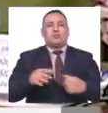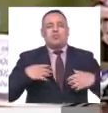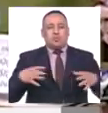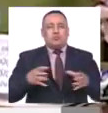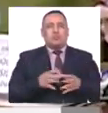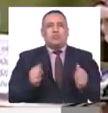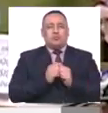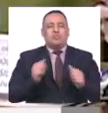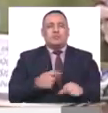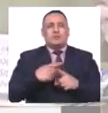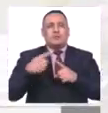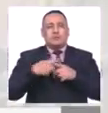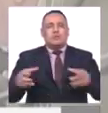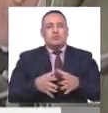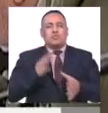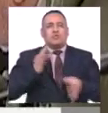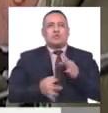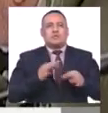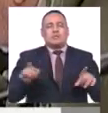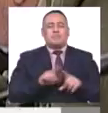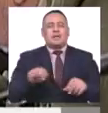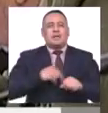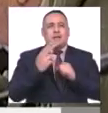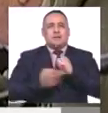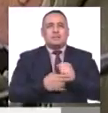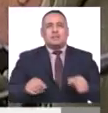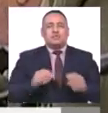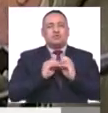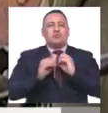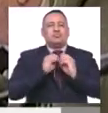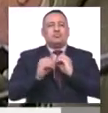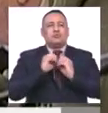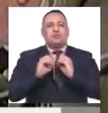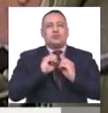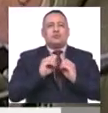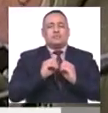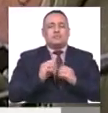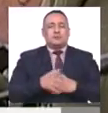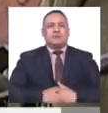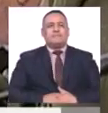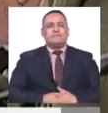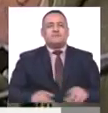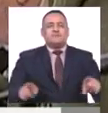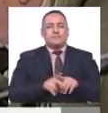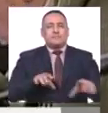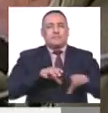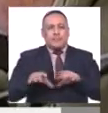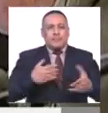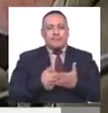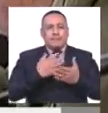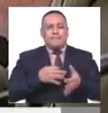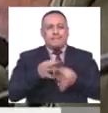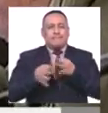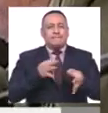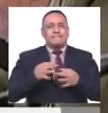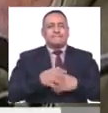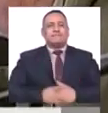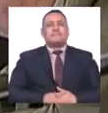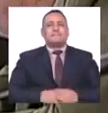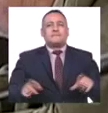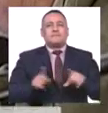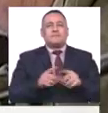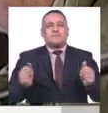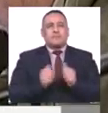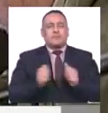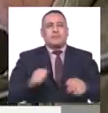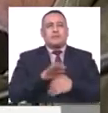integridad del sistema judicial. La garantía de la imparcialidad se hace efectiva a